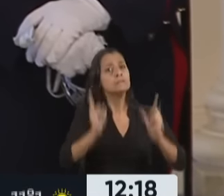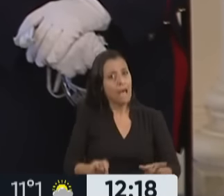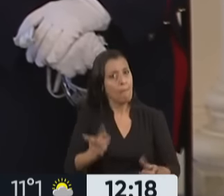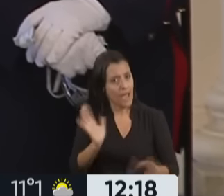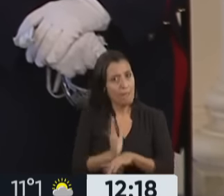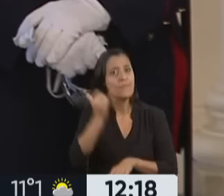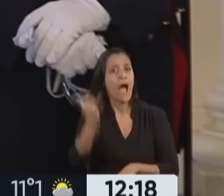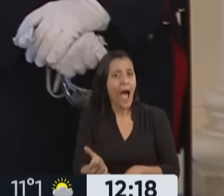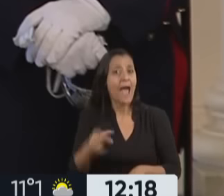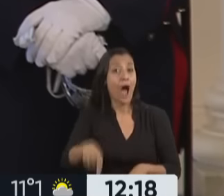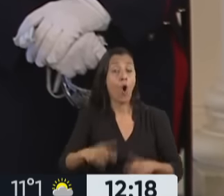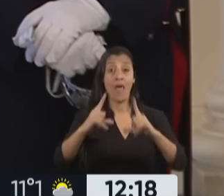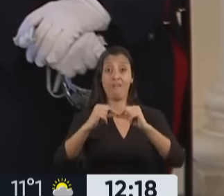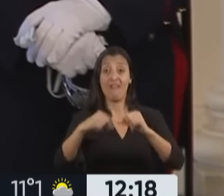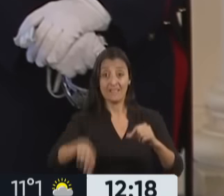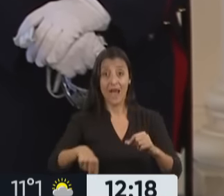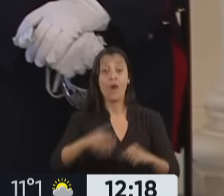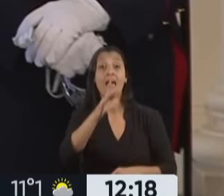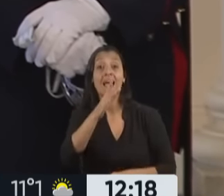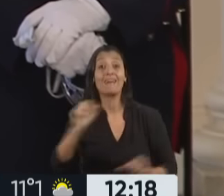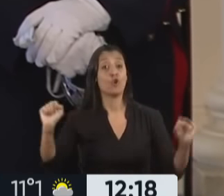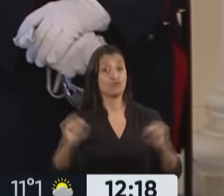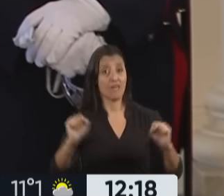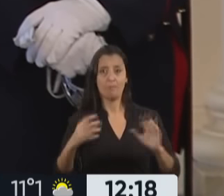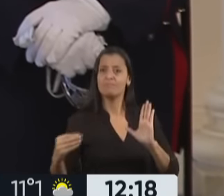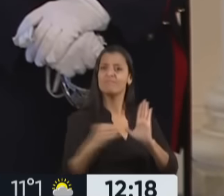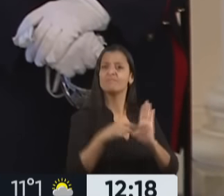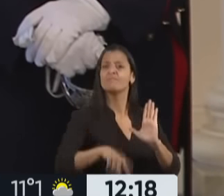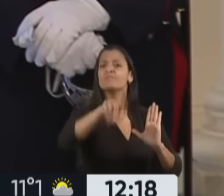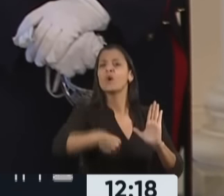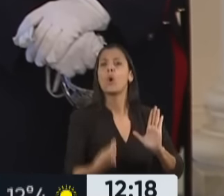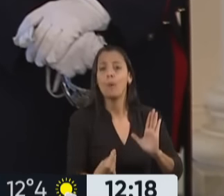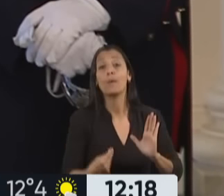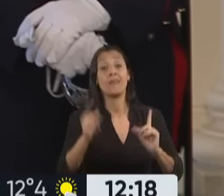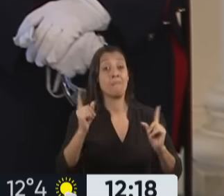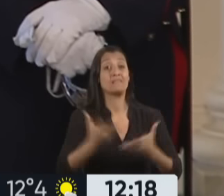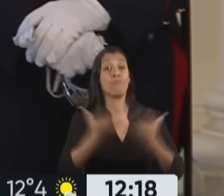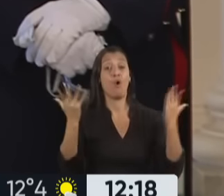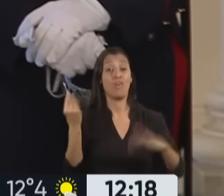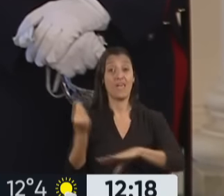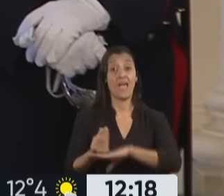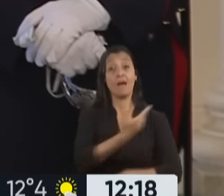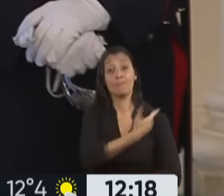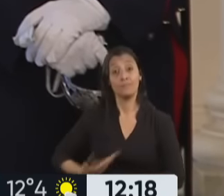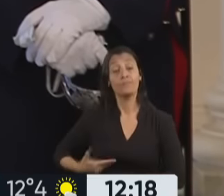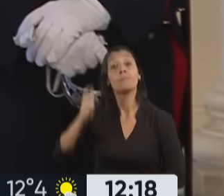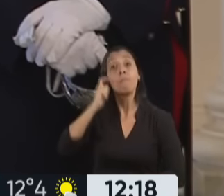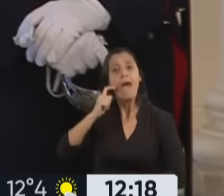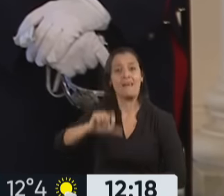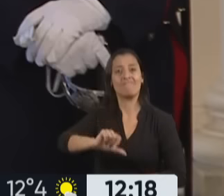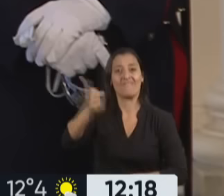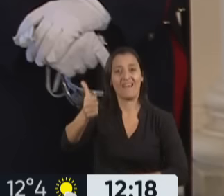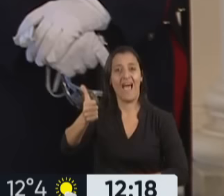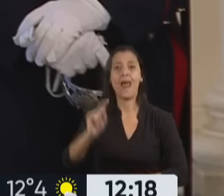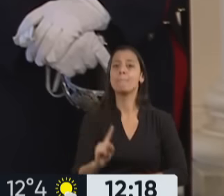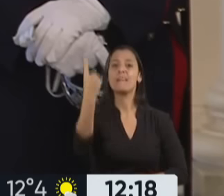deferencia al fijar esta fecha, 14 de mayo, porque fue el día en que Carlos Menem ganó